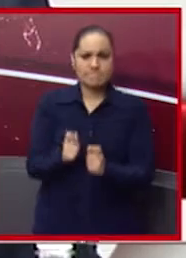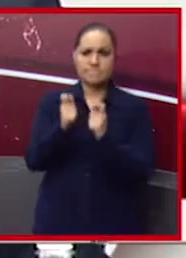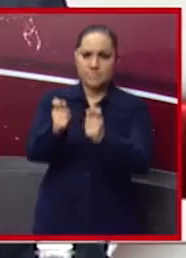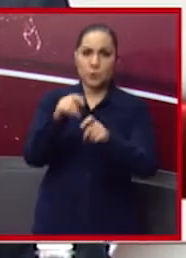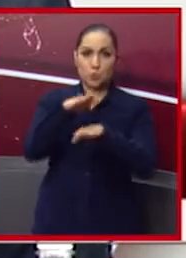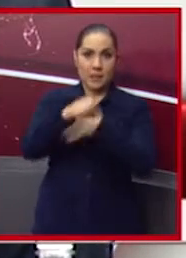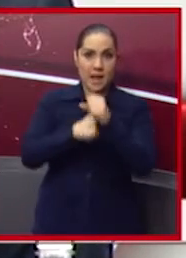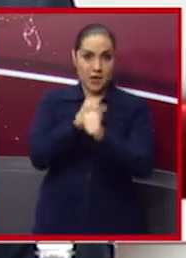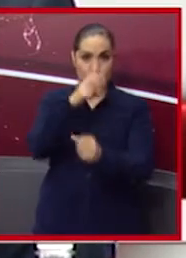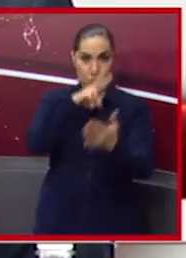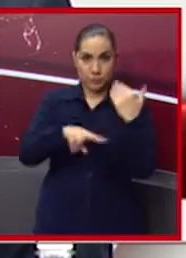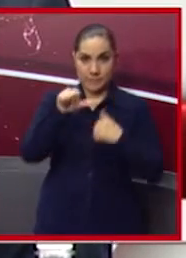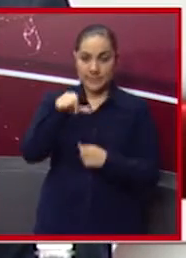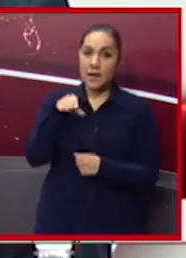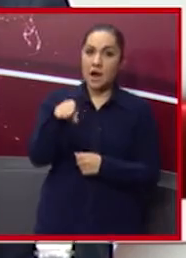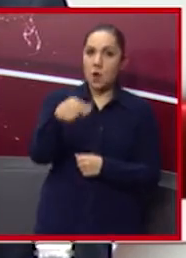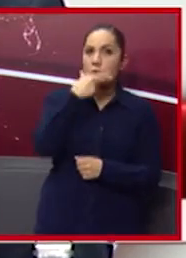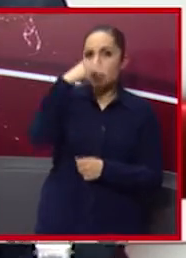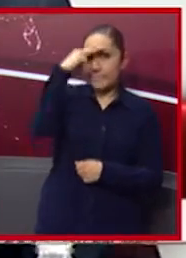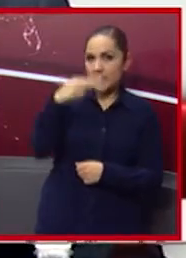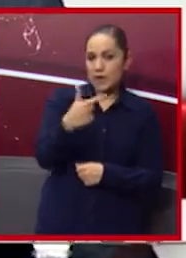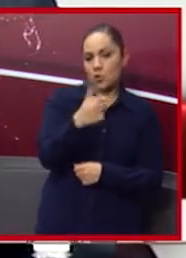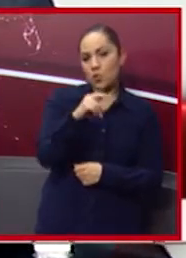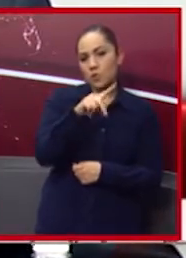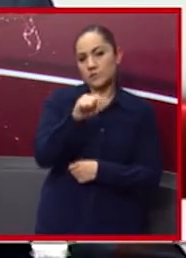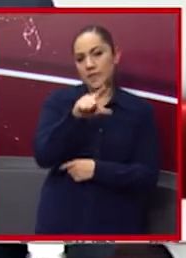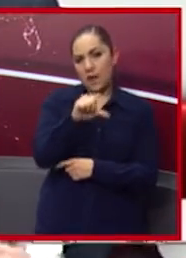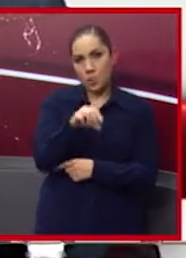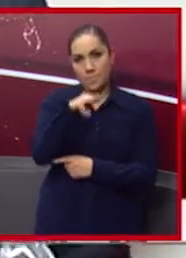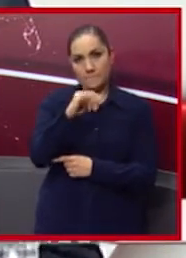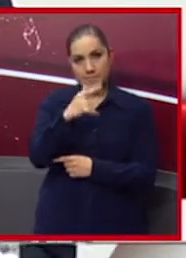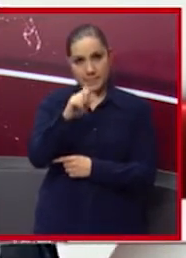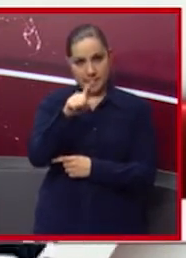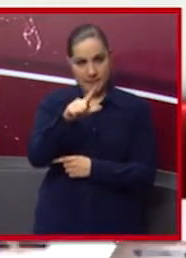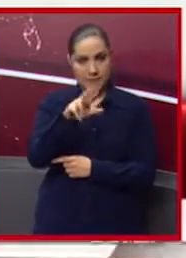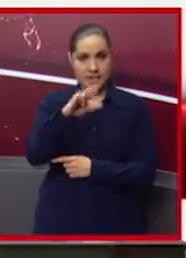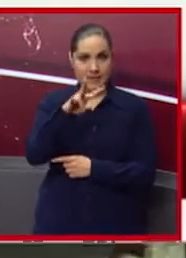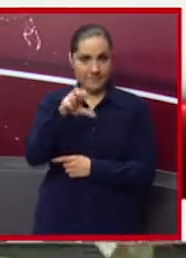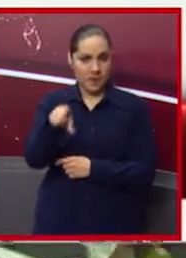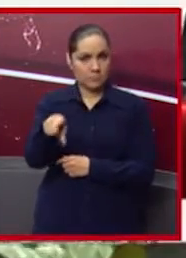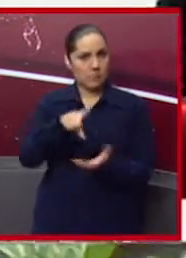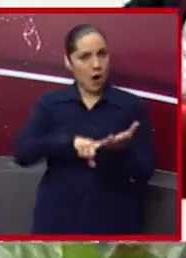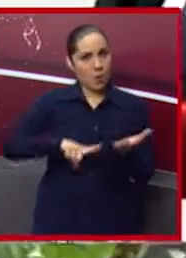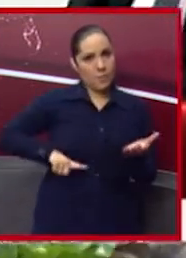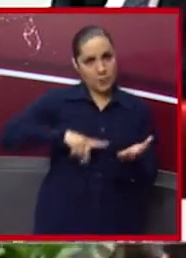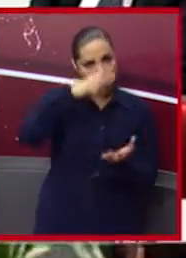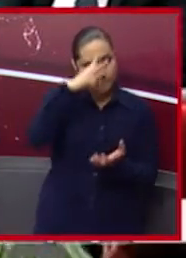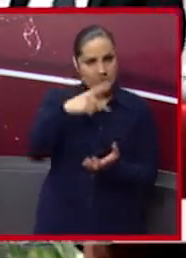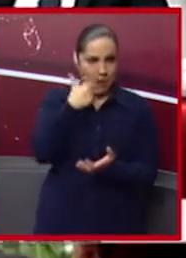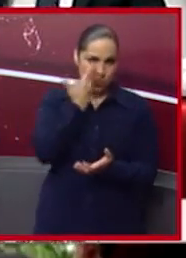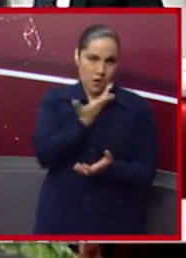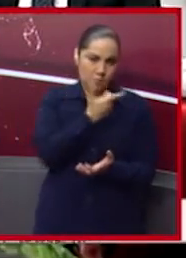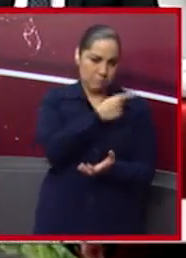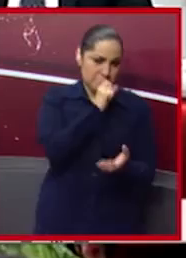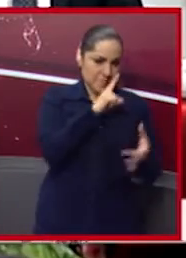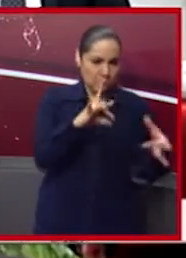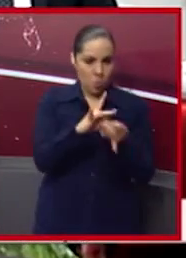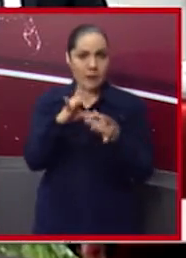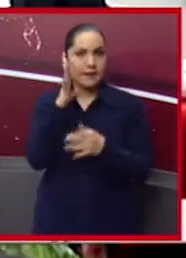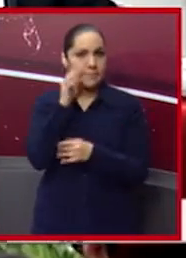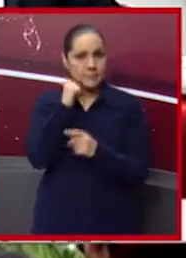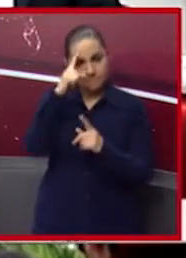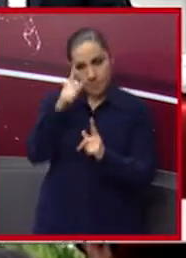al año 2016 al ciudadano gonzalo miguel rivas como reconocimiento del estado mexicano por conducto del senado de la republica su